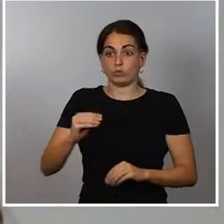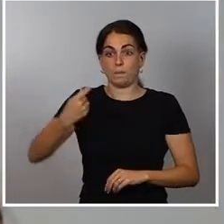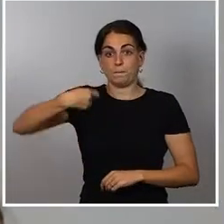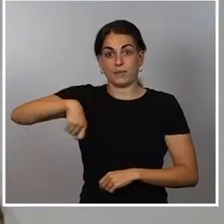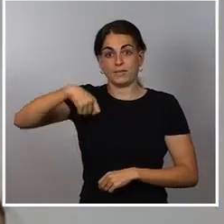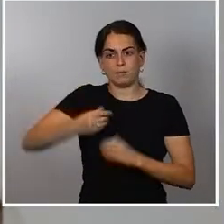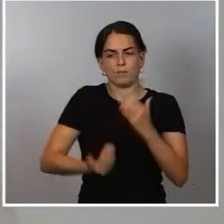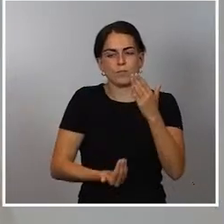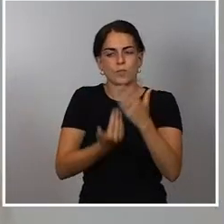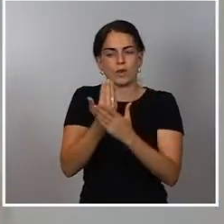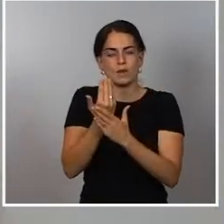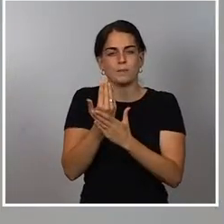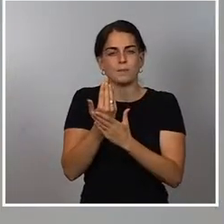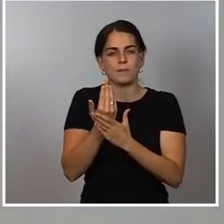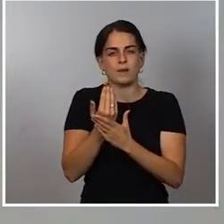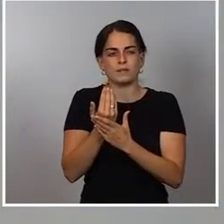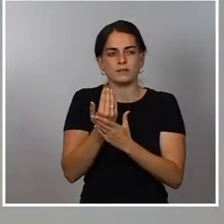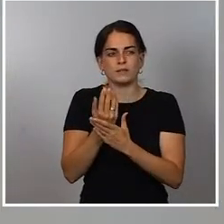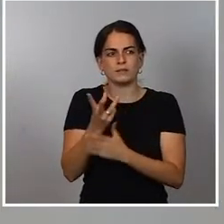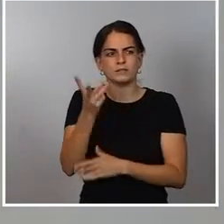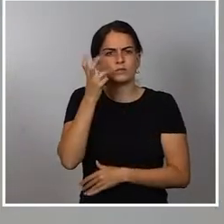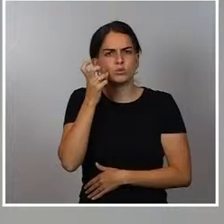no se oye